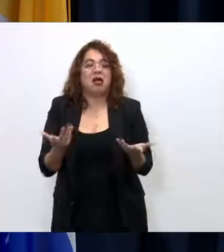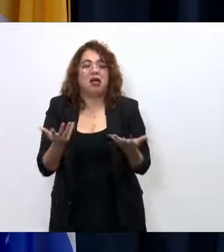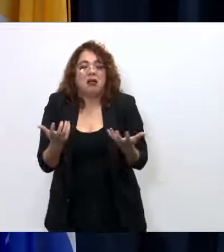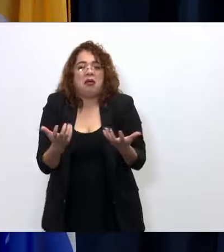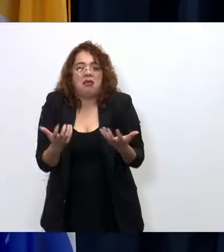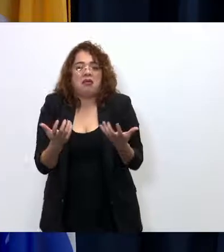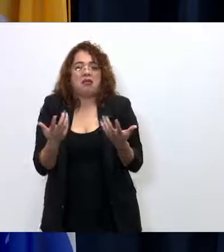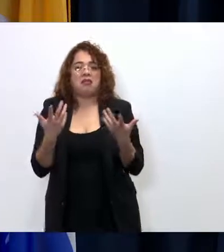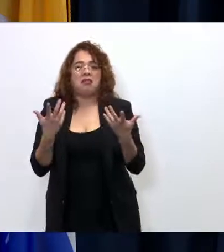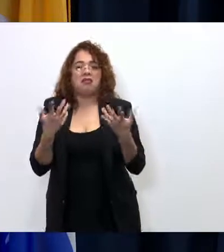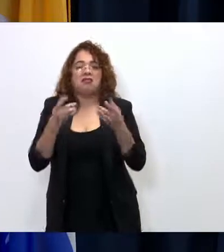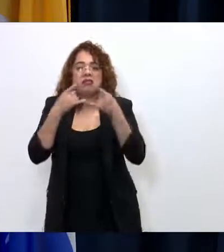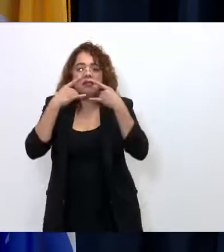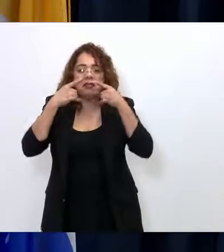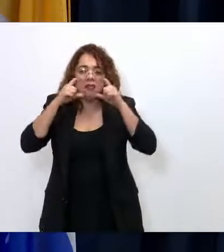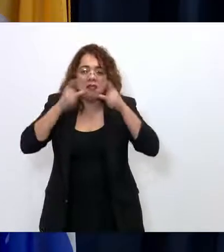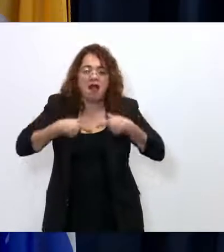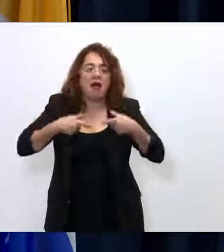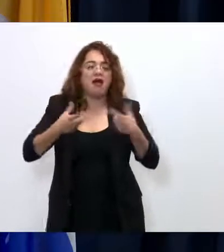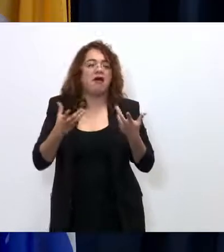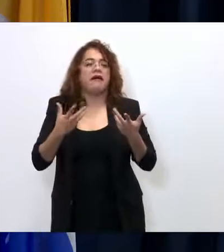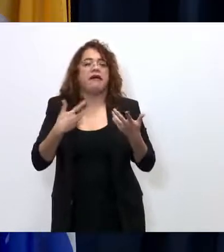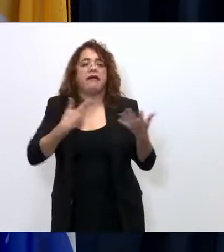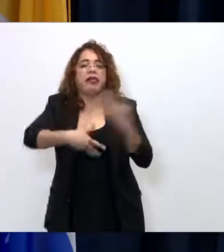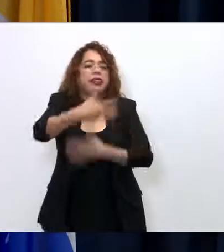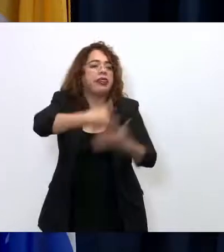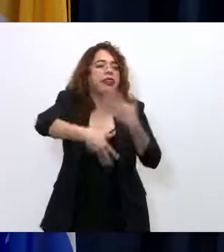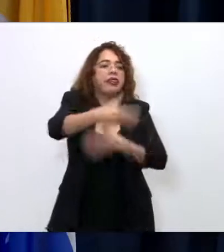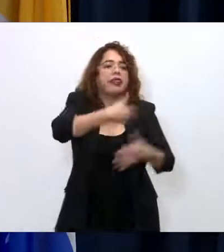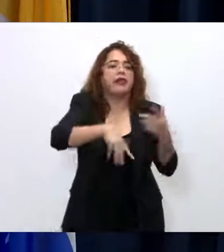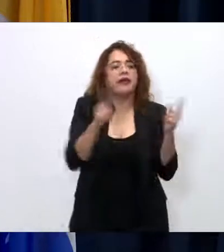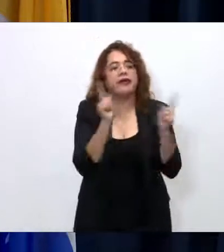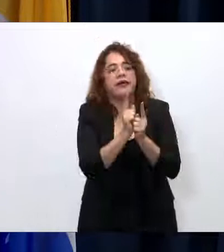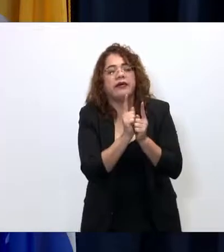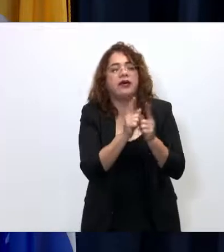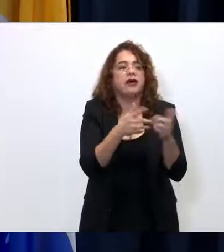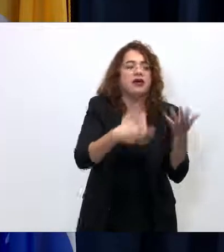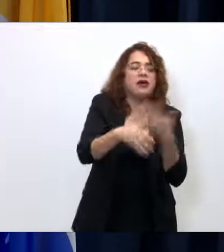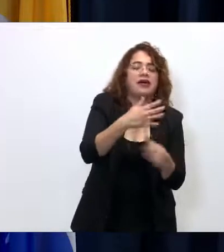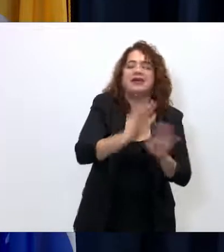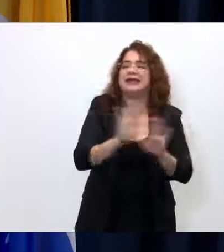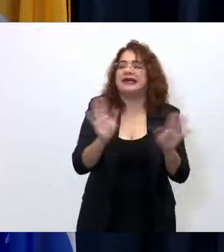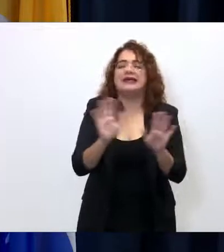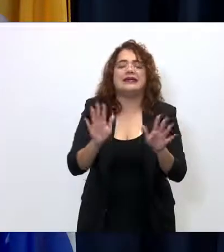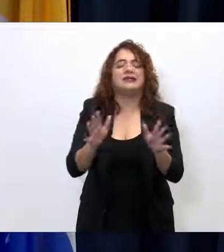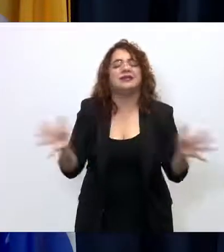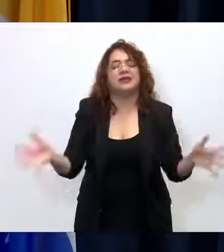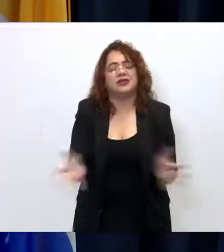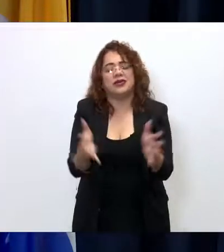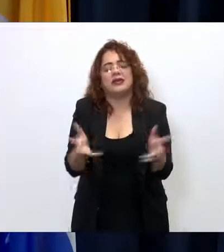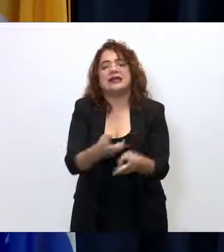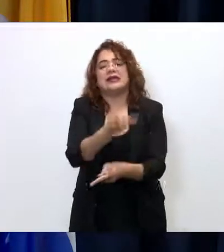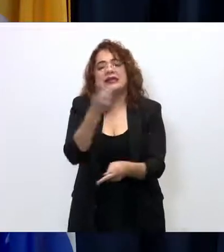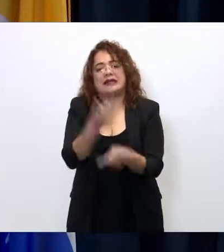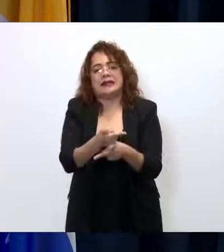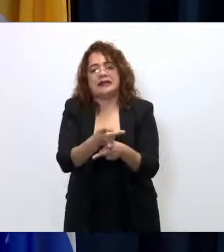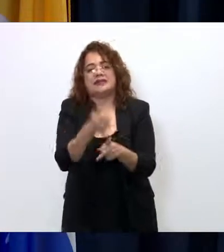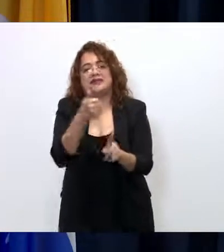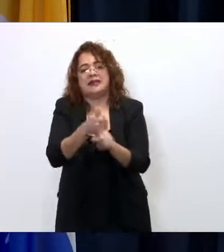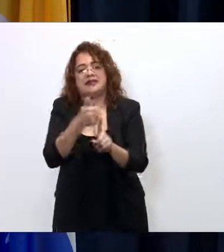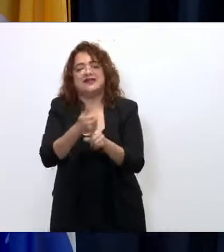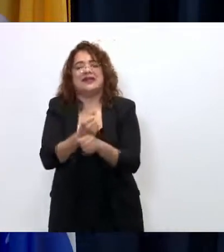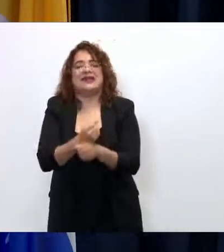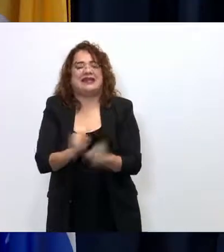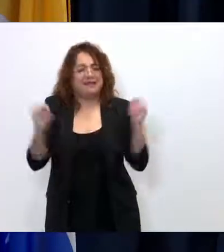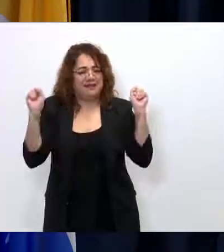aumento debido a la transmisión comunitaria y al desprecio por la salud pública. Recordamos a las personas que